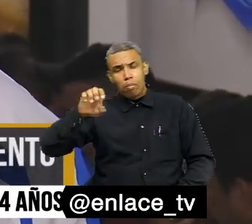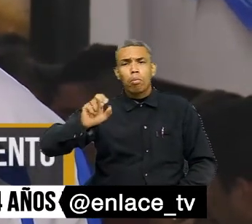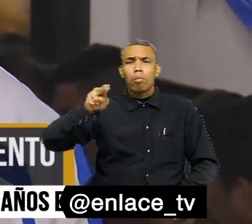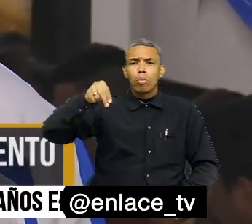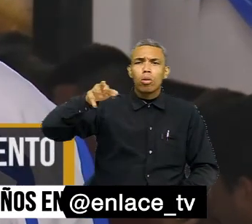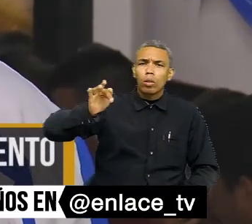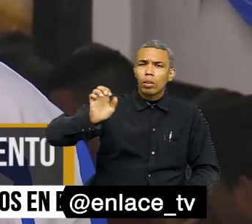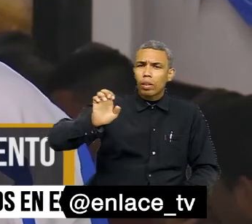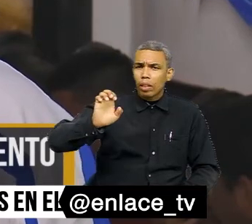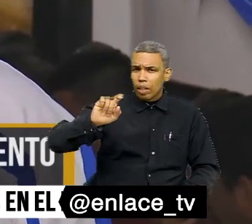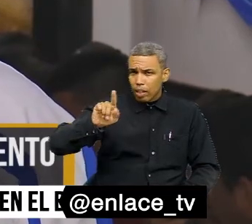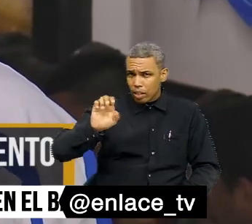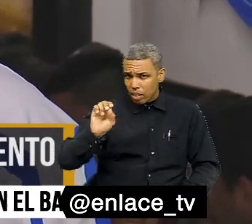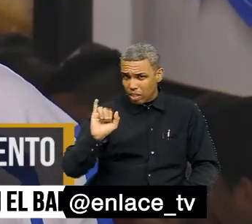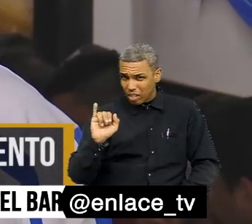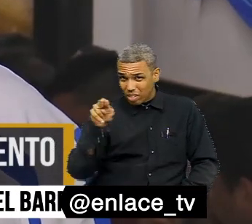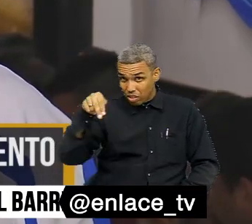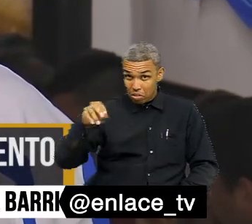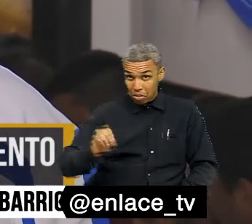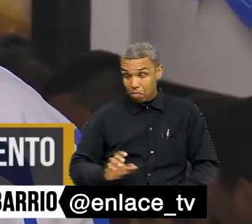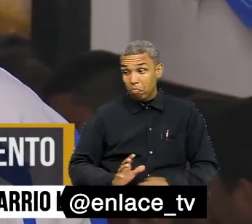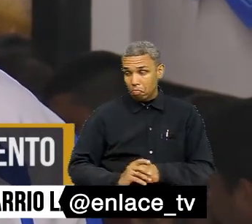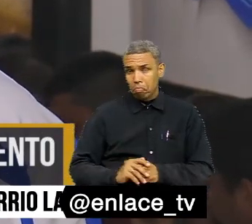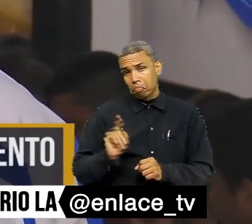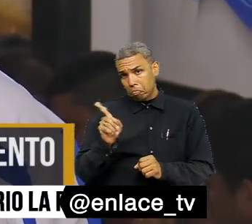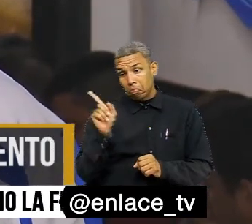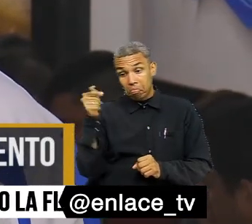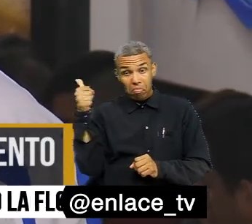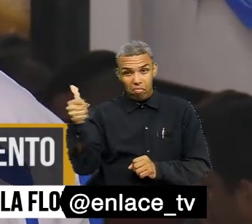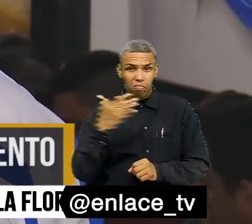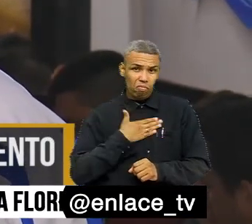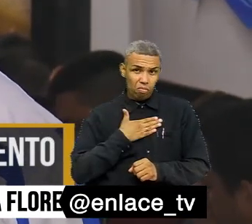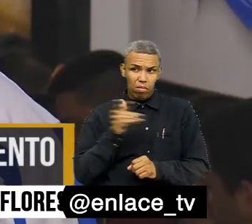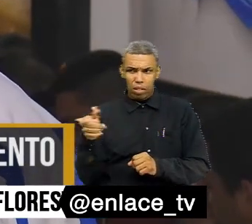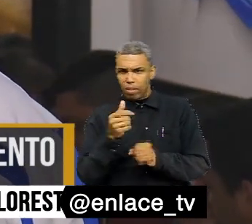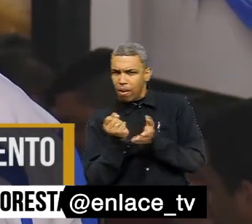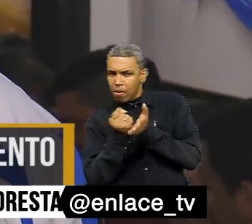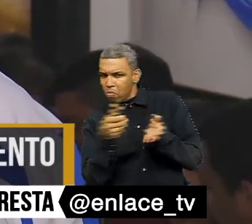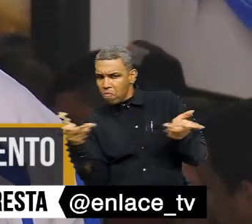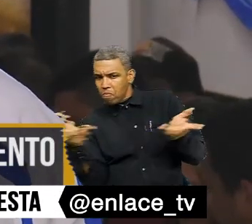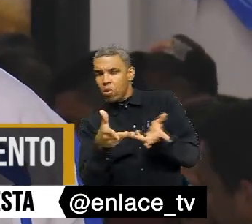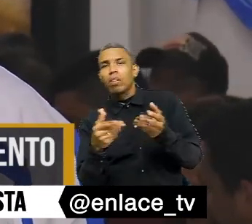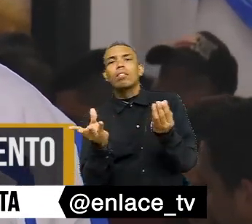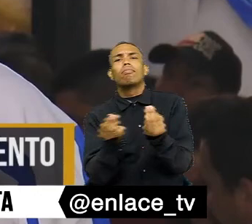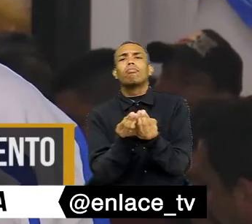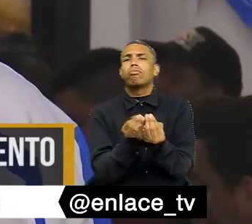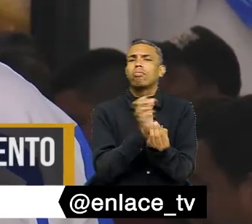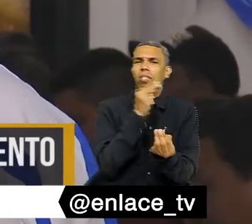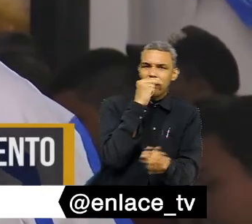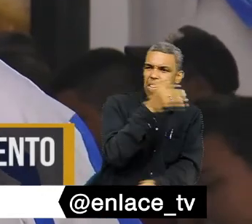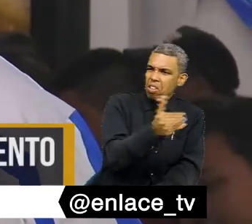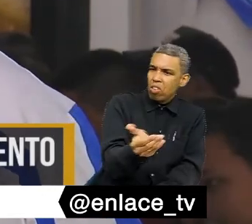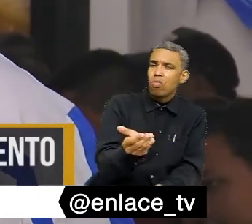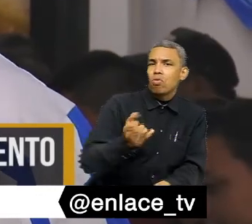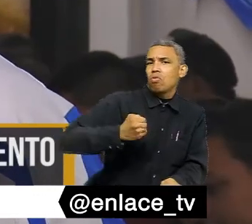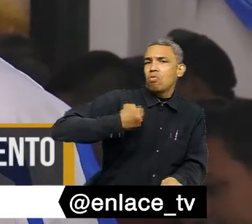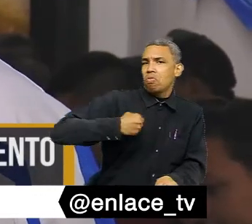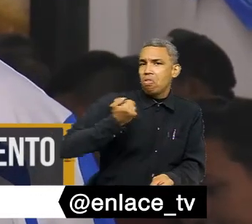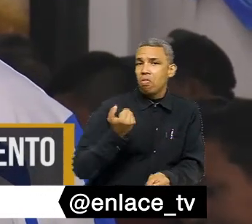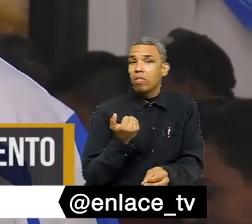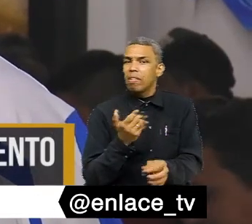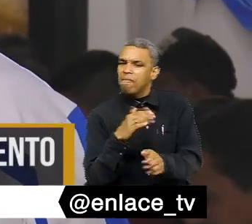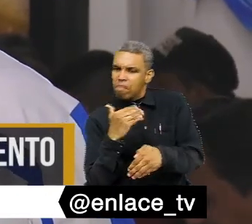conjugan varios valores y varios sentimientos para hacer de Alianza Petrolera cada vez un equipo más grande, más digno